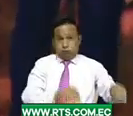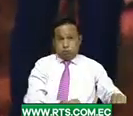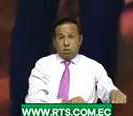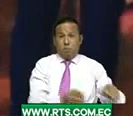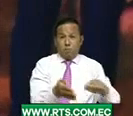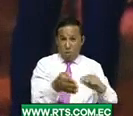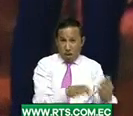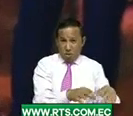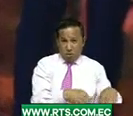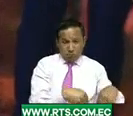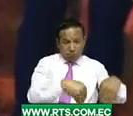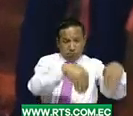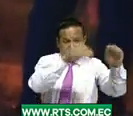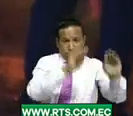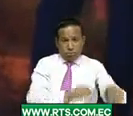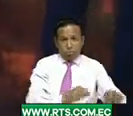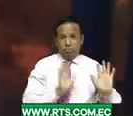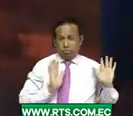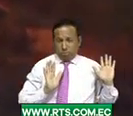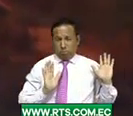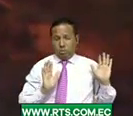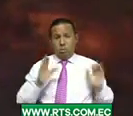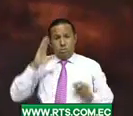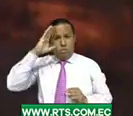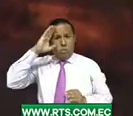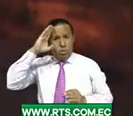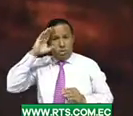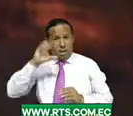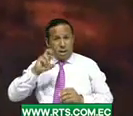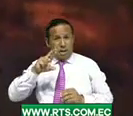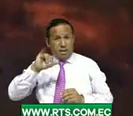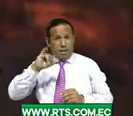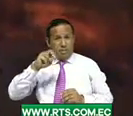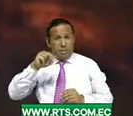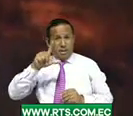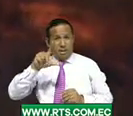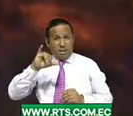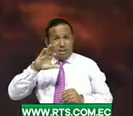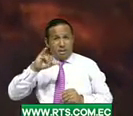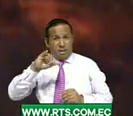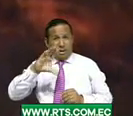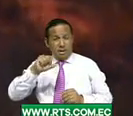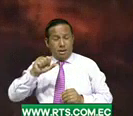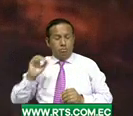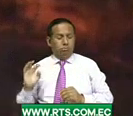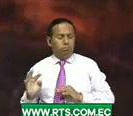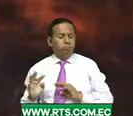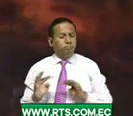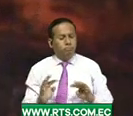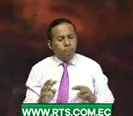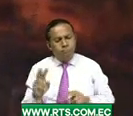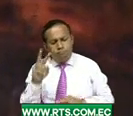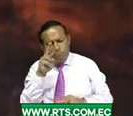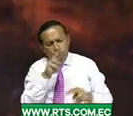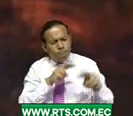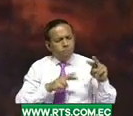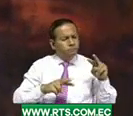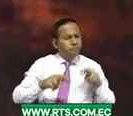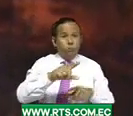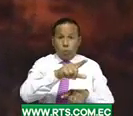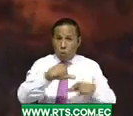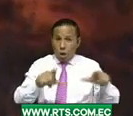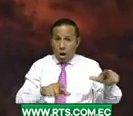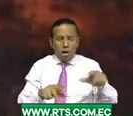de criminalística se ha acercado también, están realizando las primeras verificaciones en el sitio, a ver si